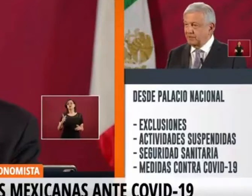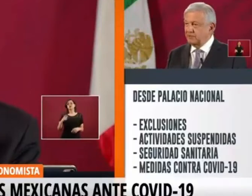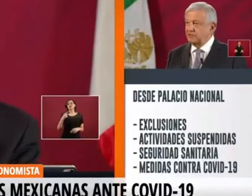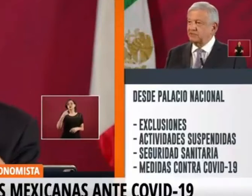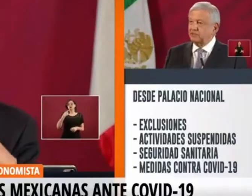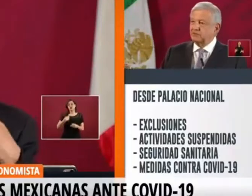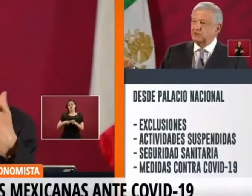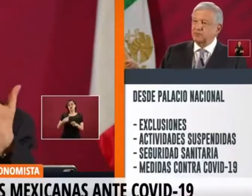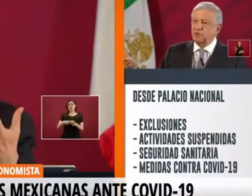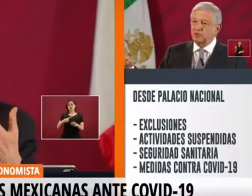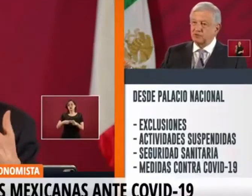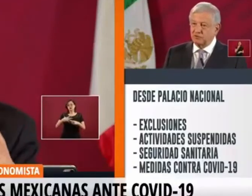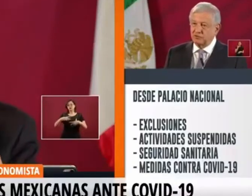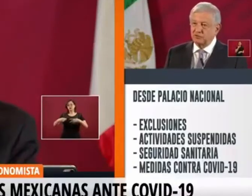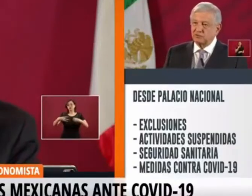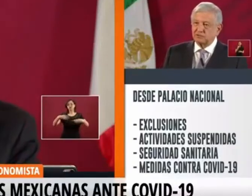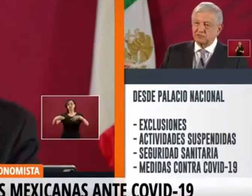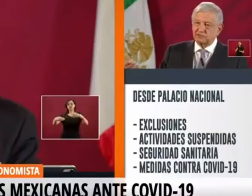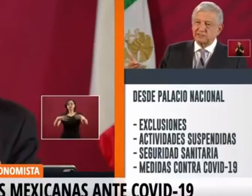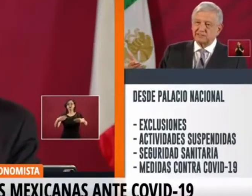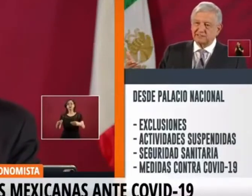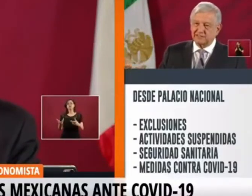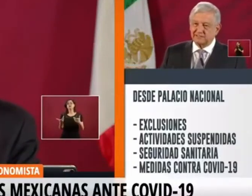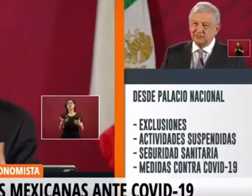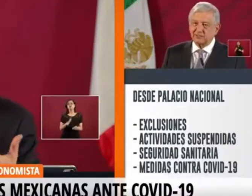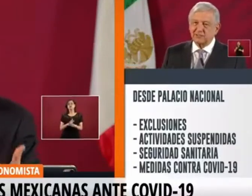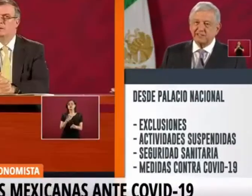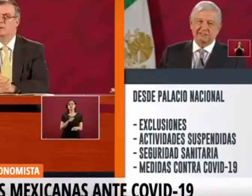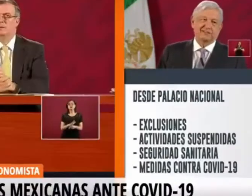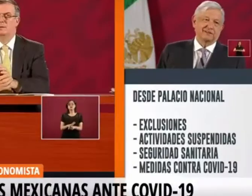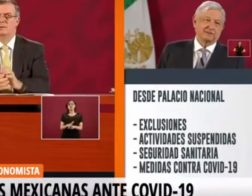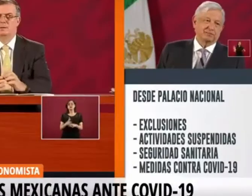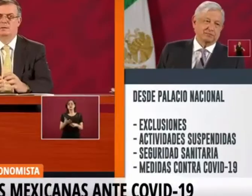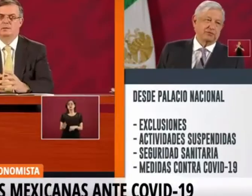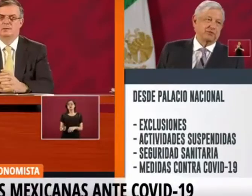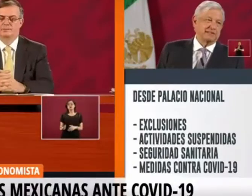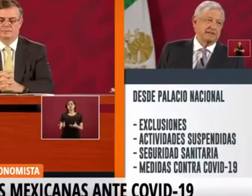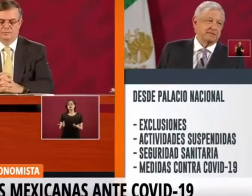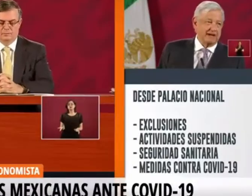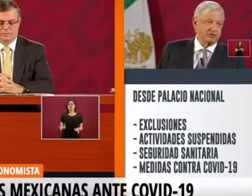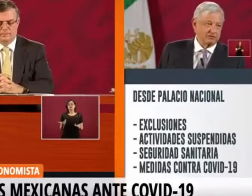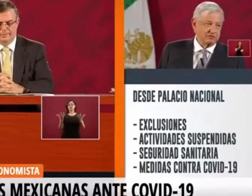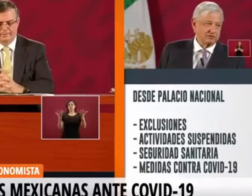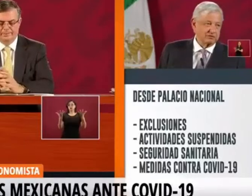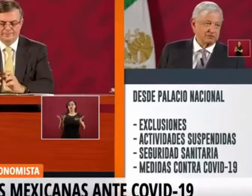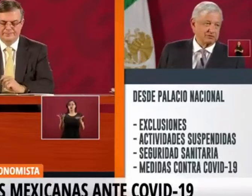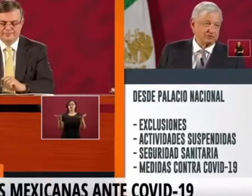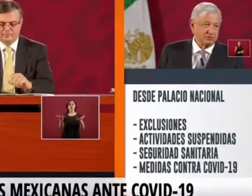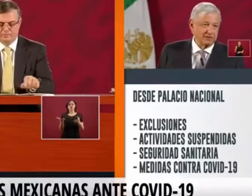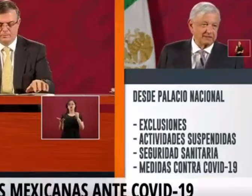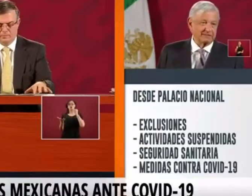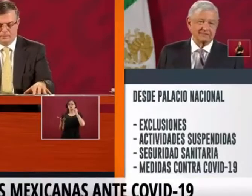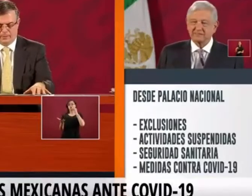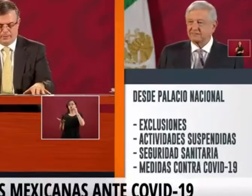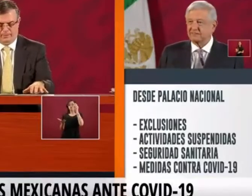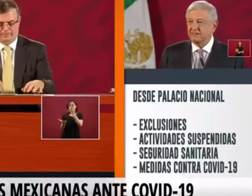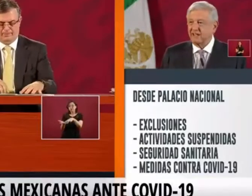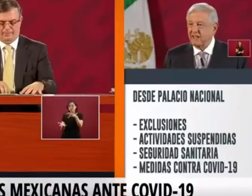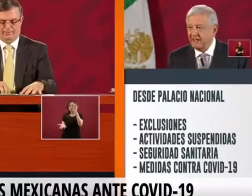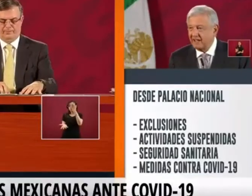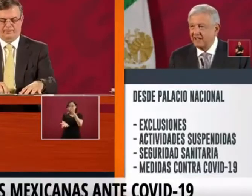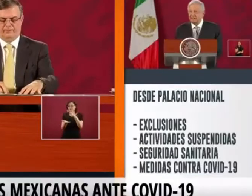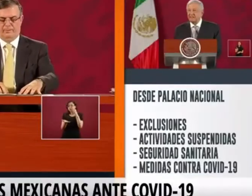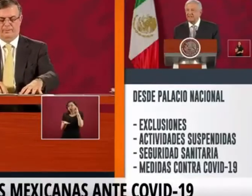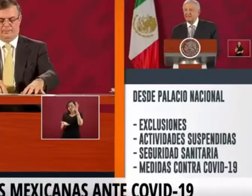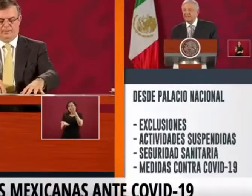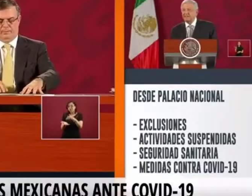justicia entre los derechos de los trabajadores y las necesidades de supervivencia de las empresas. Sí. Yo creo efectivamente que esta